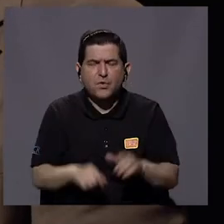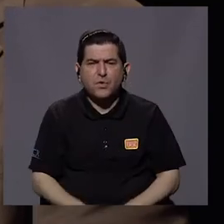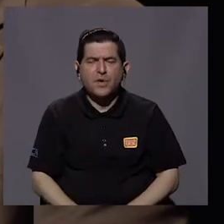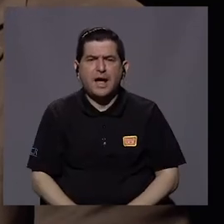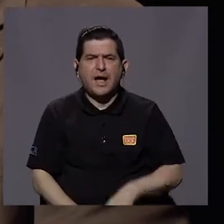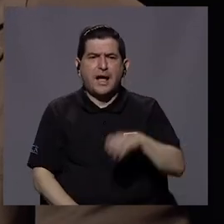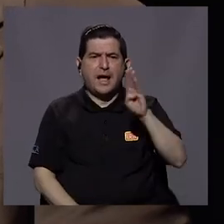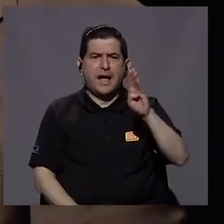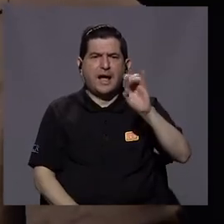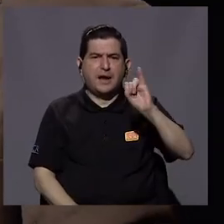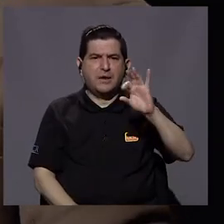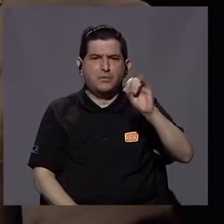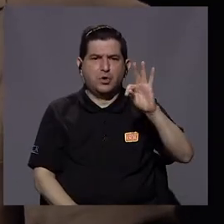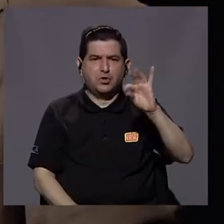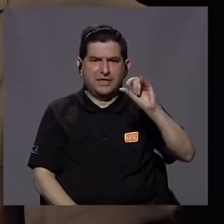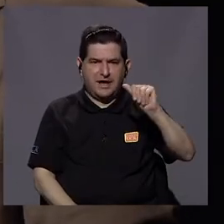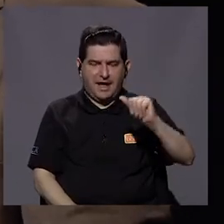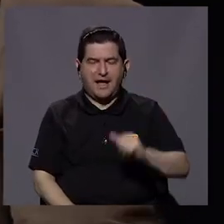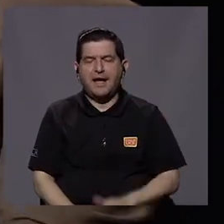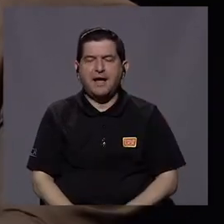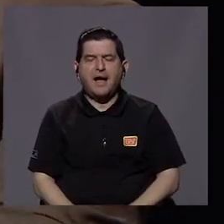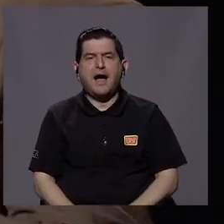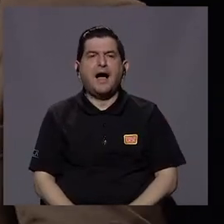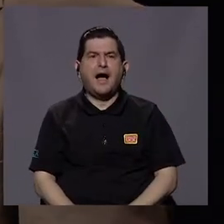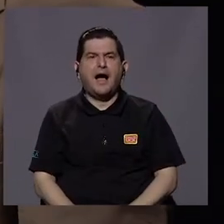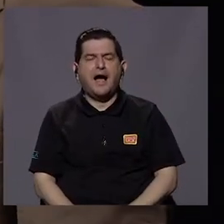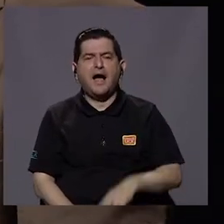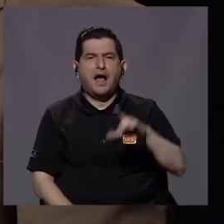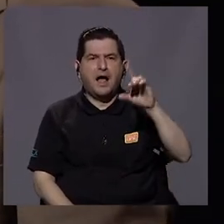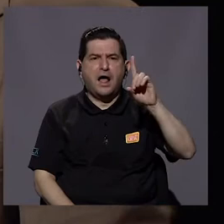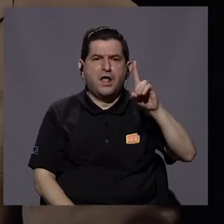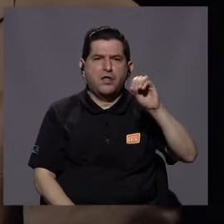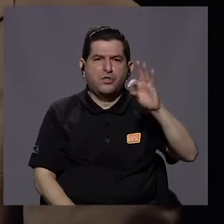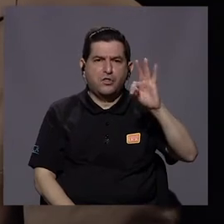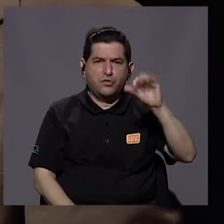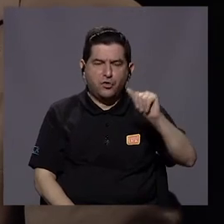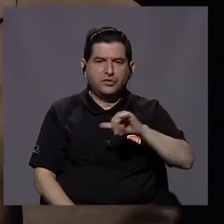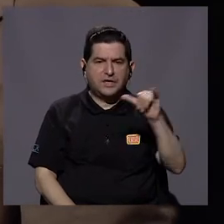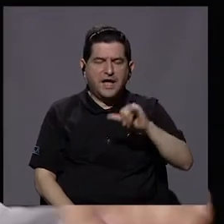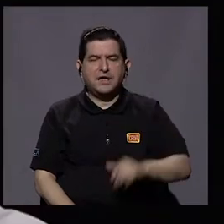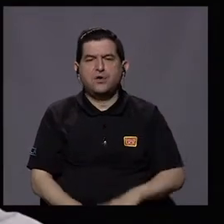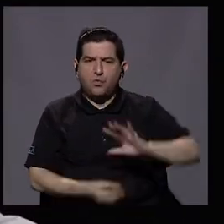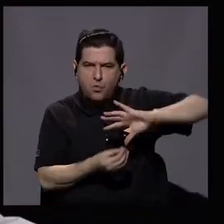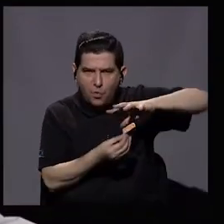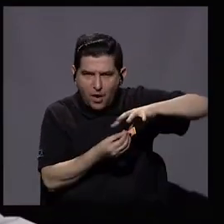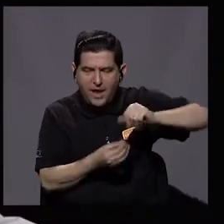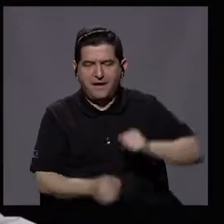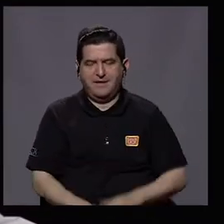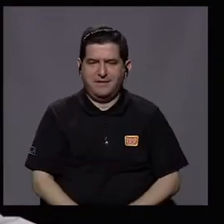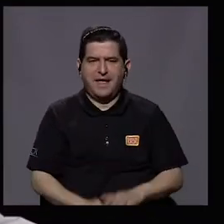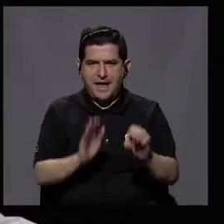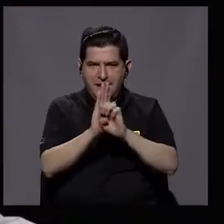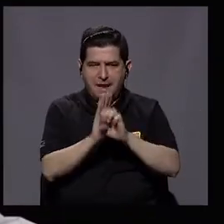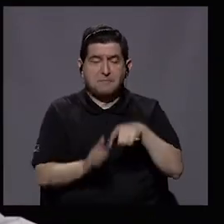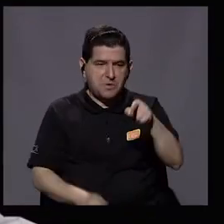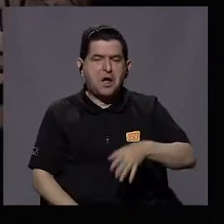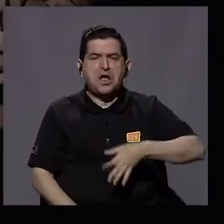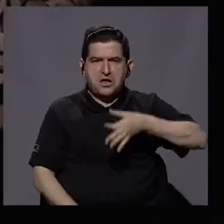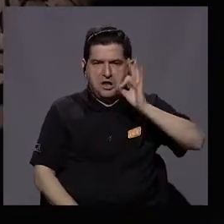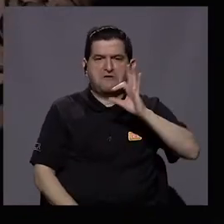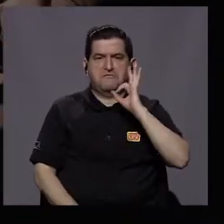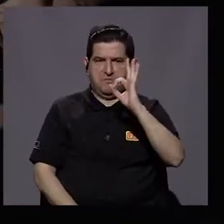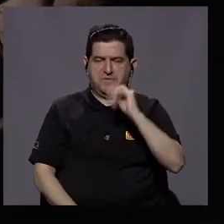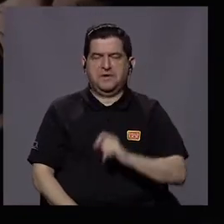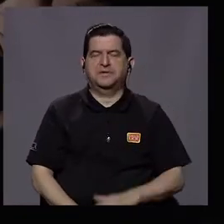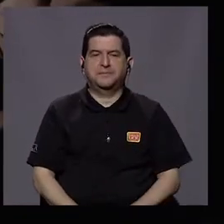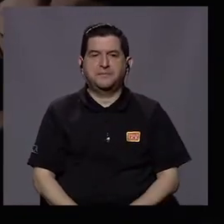biótica, okay, sabemos que Dota es igual que Naranjo, o tienen una zona biótica similar. El café es muy bueno, ahí, buenísimo. Dota y Naranjo. Entonces, una zona